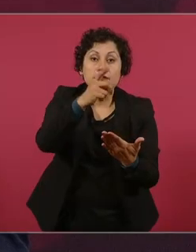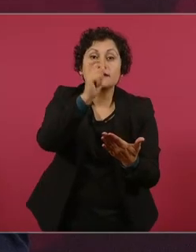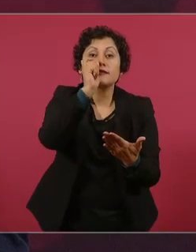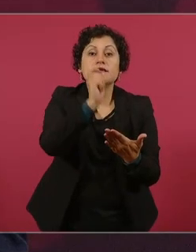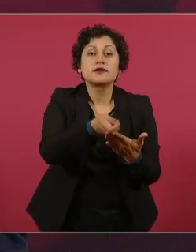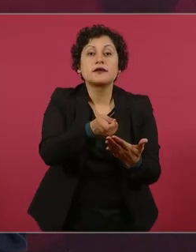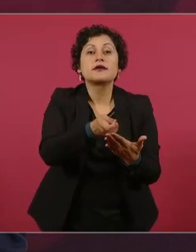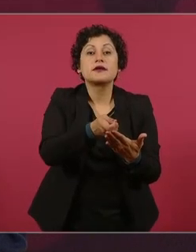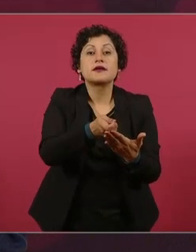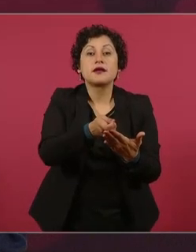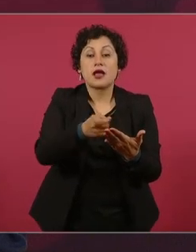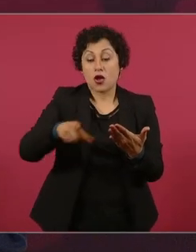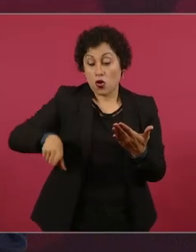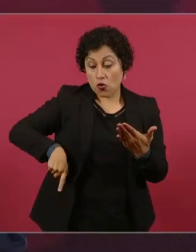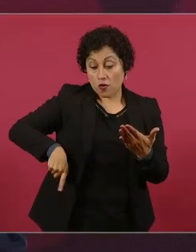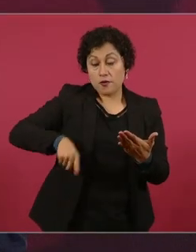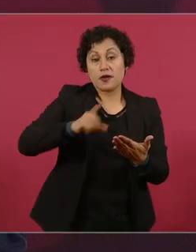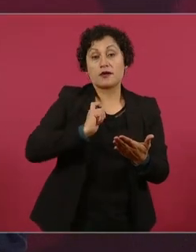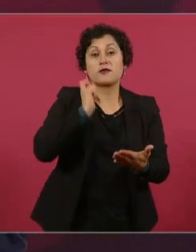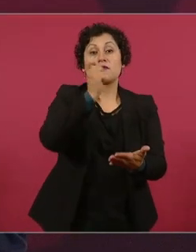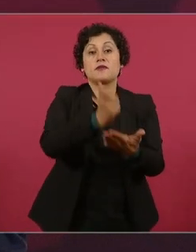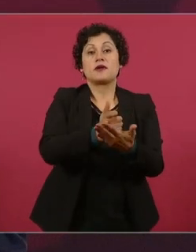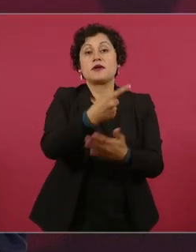mil millones de pesos.